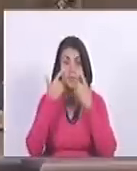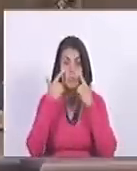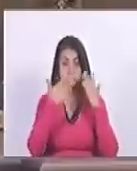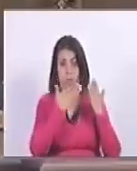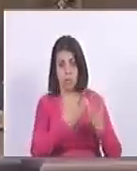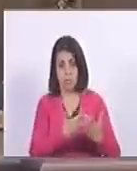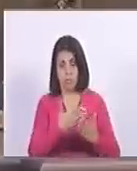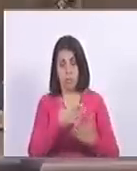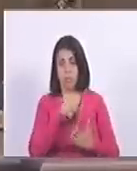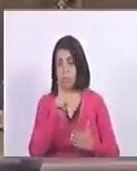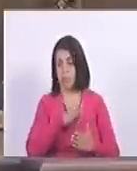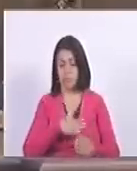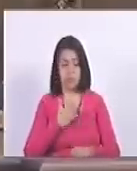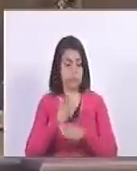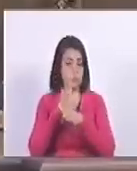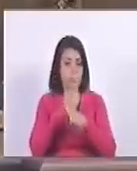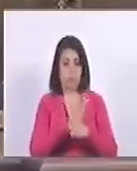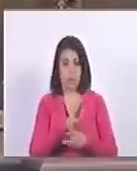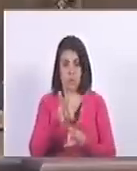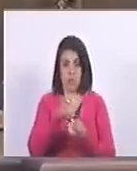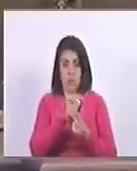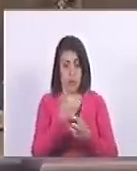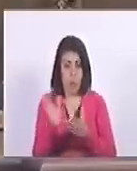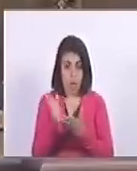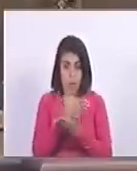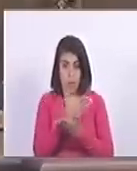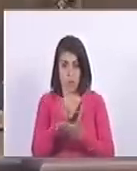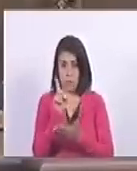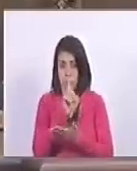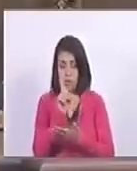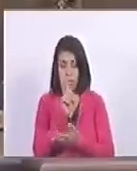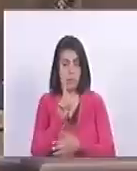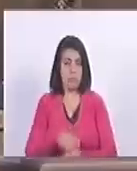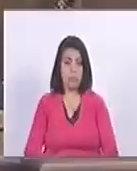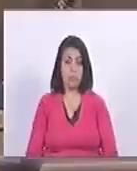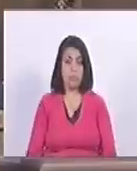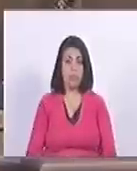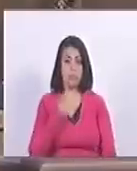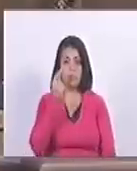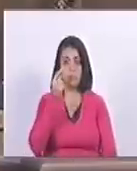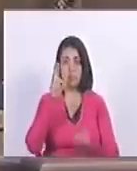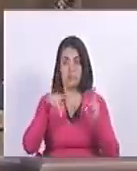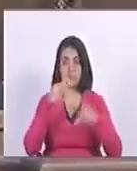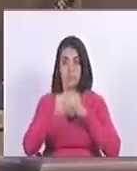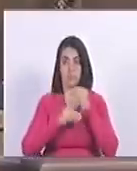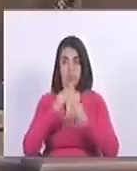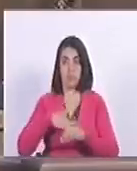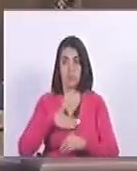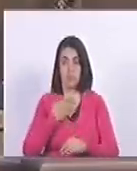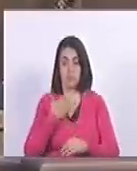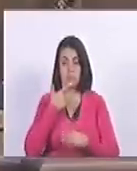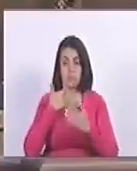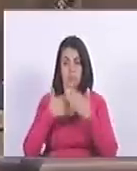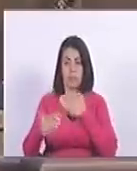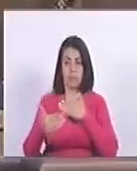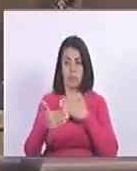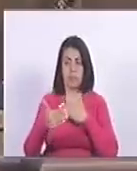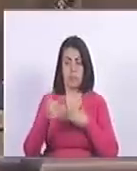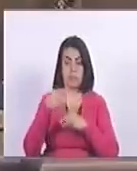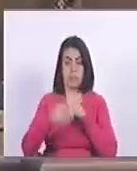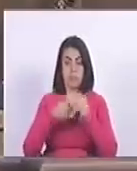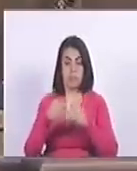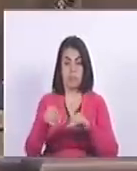tal circunstancia no implique un cobro adicional a los contribuyentes. En ningún caso podrá exceder los